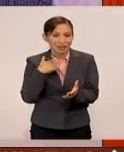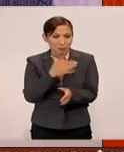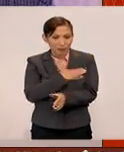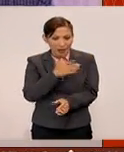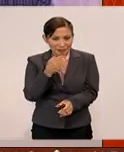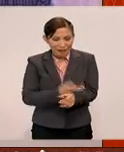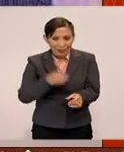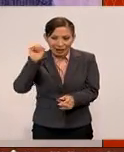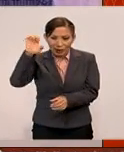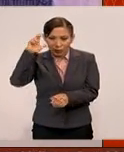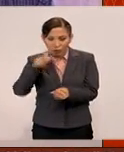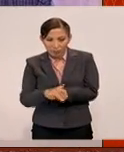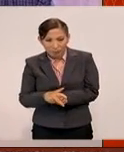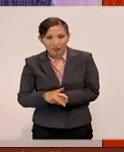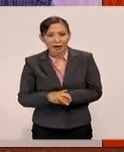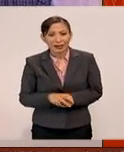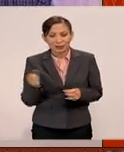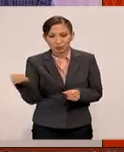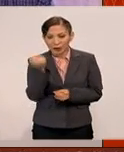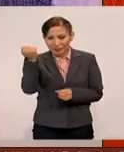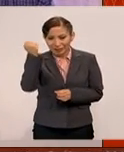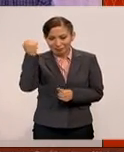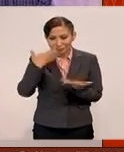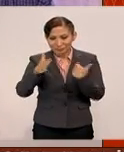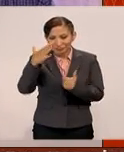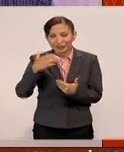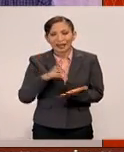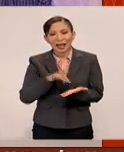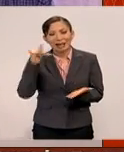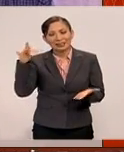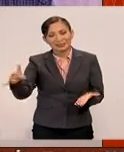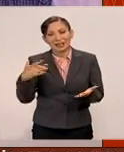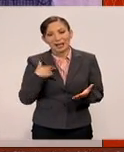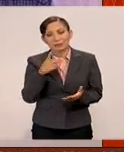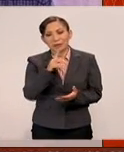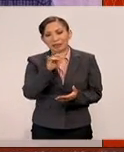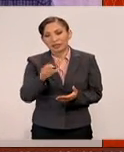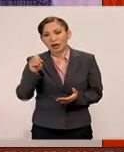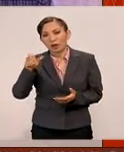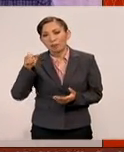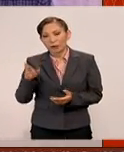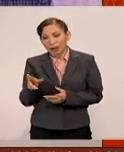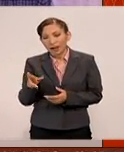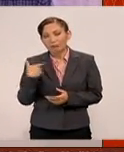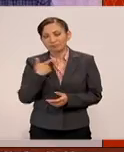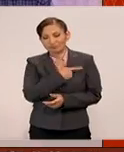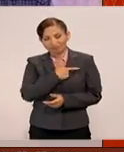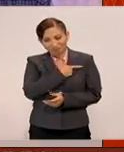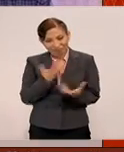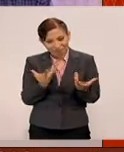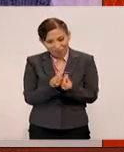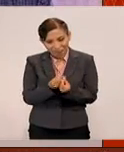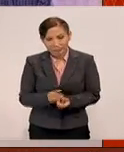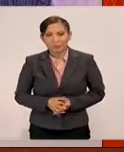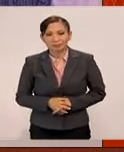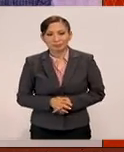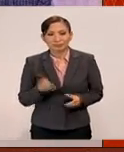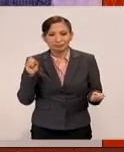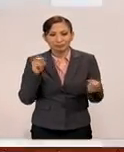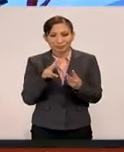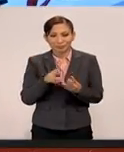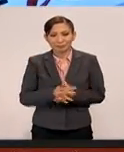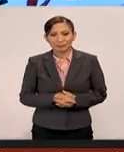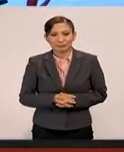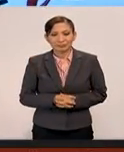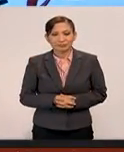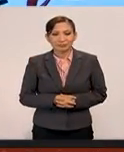Buenas tardes allá en Europa y suerte, éxito. Claro que sí. Muchísimas gracias, Pati y Omar. Un placer estar con ustedes. Hasta luego.